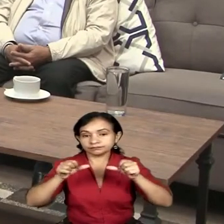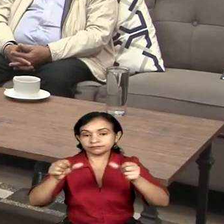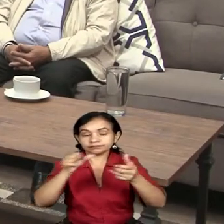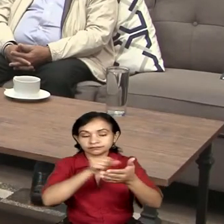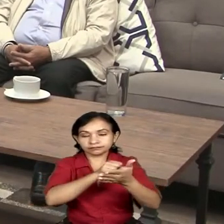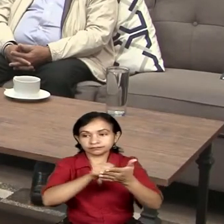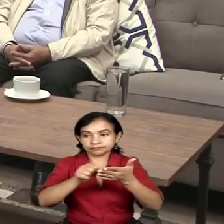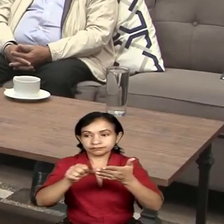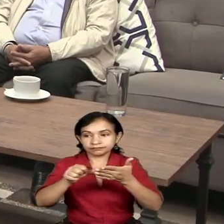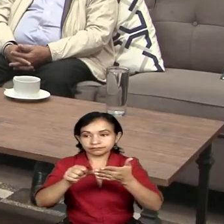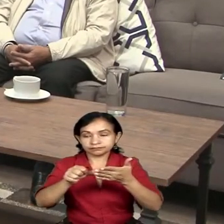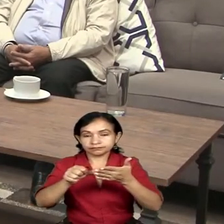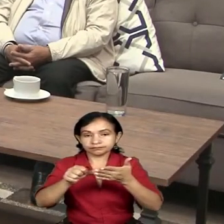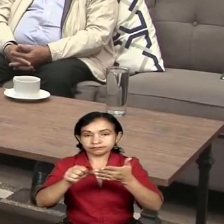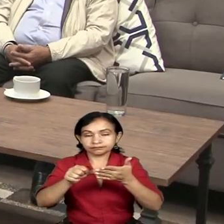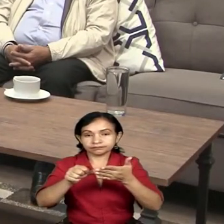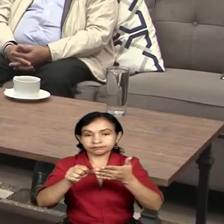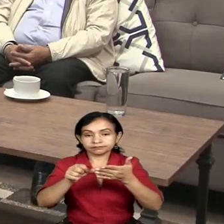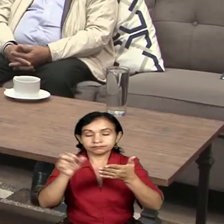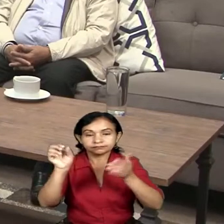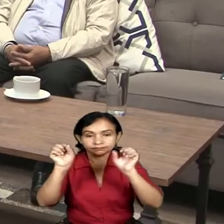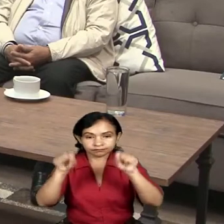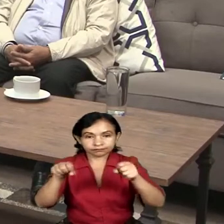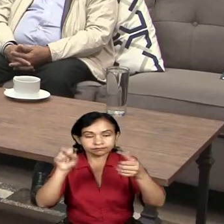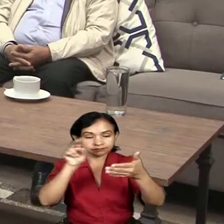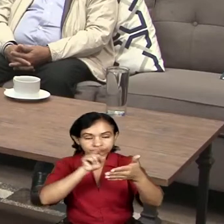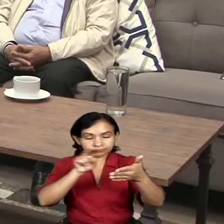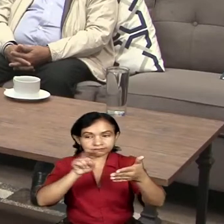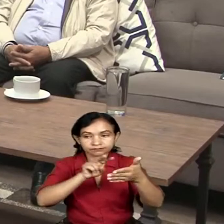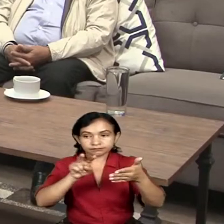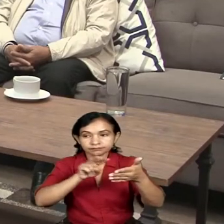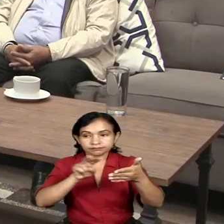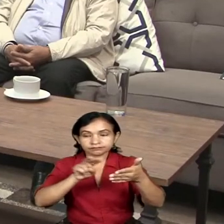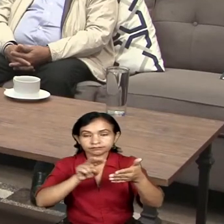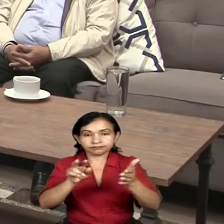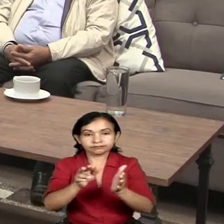carta, de ese extracto que puedo leer, o sea,